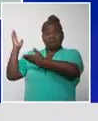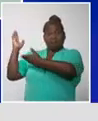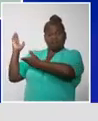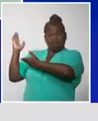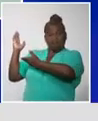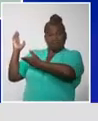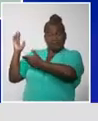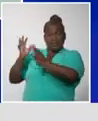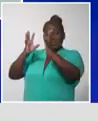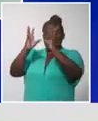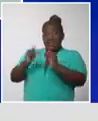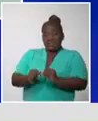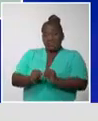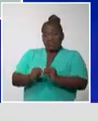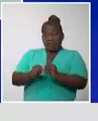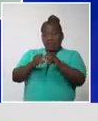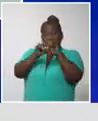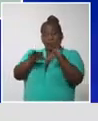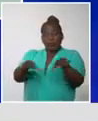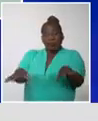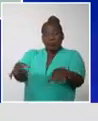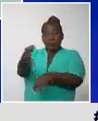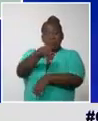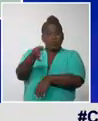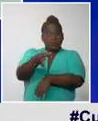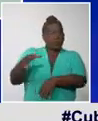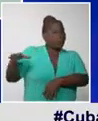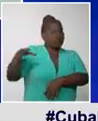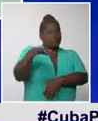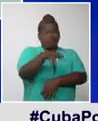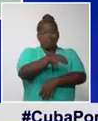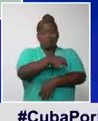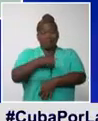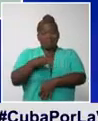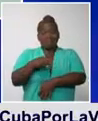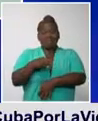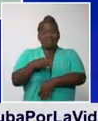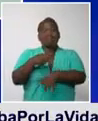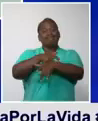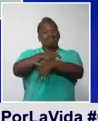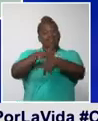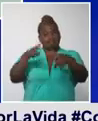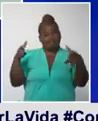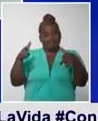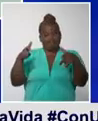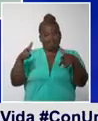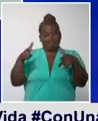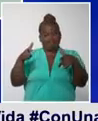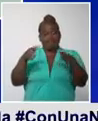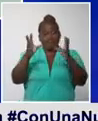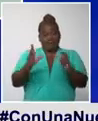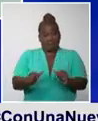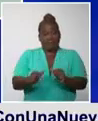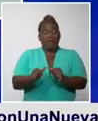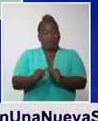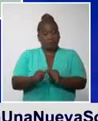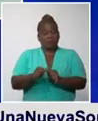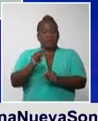cifra dispersa en todos los municipios y elevada todavía como secuencia de la